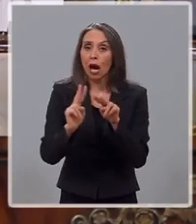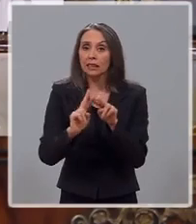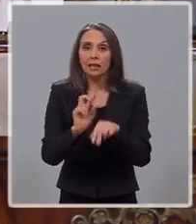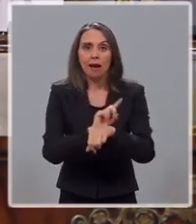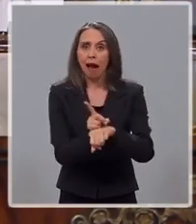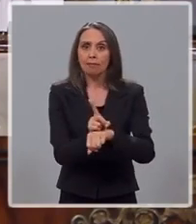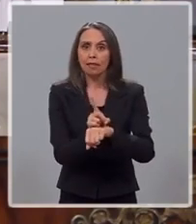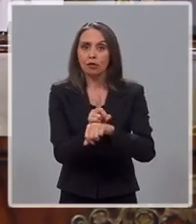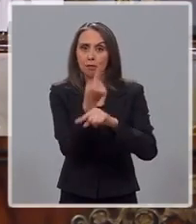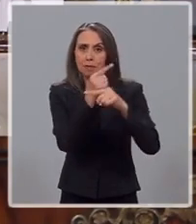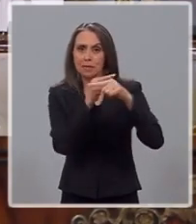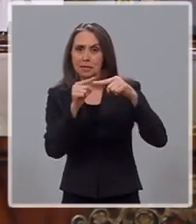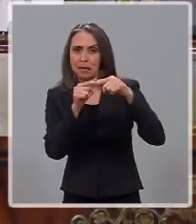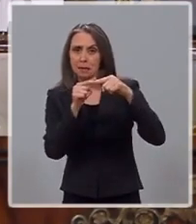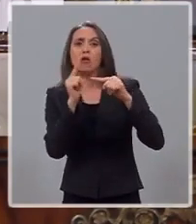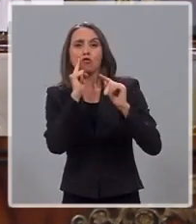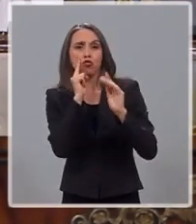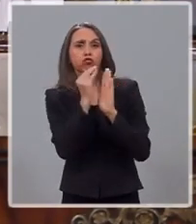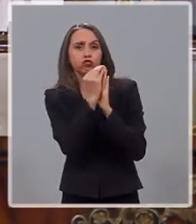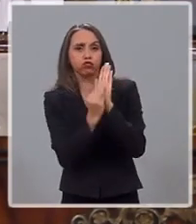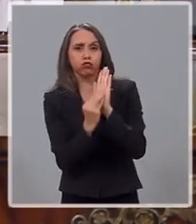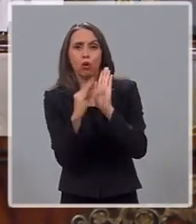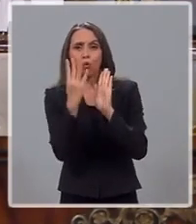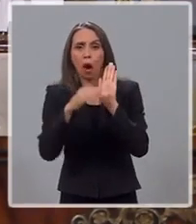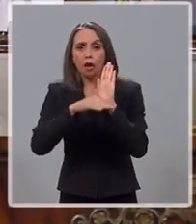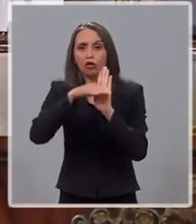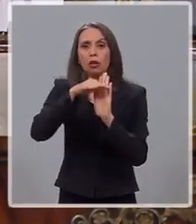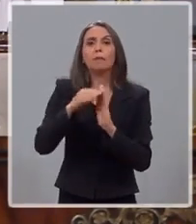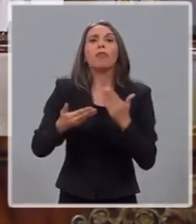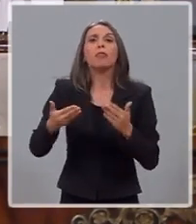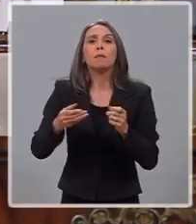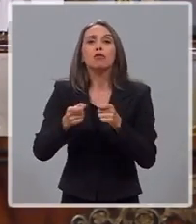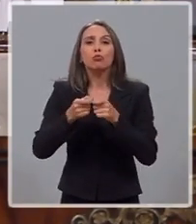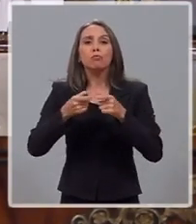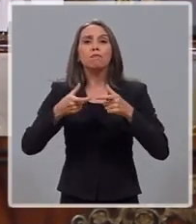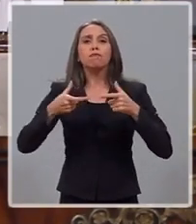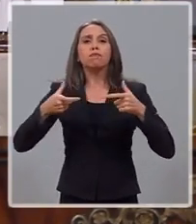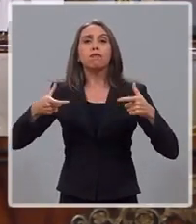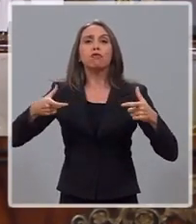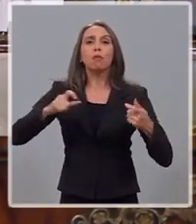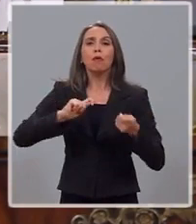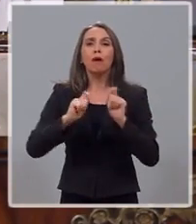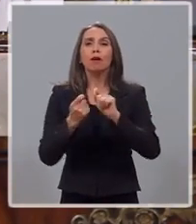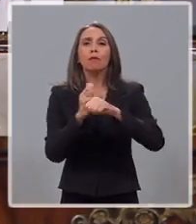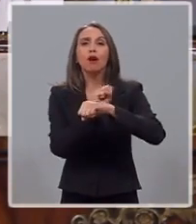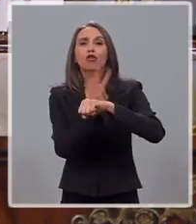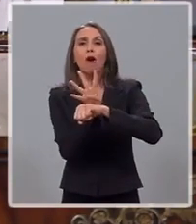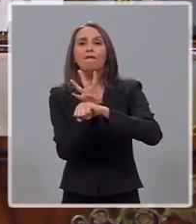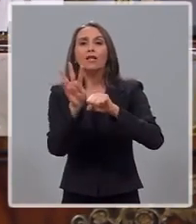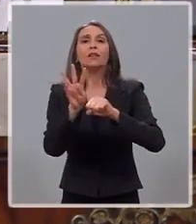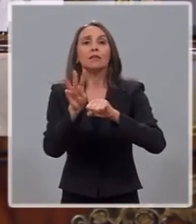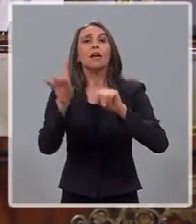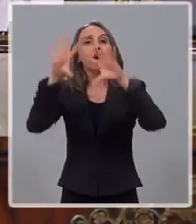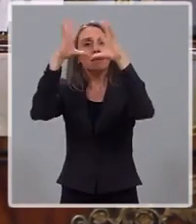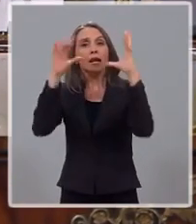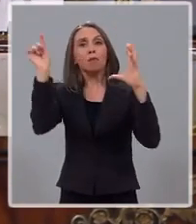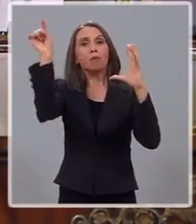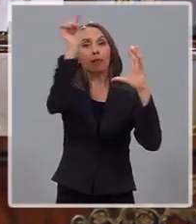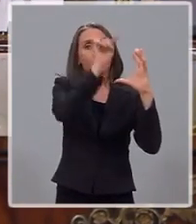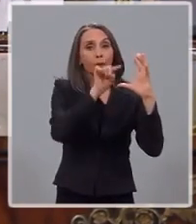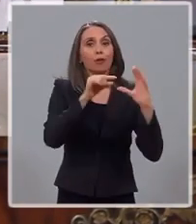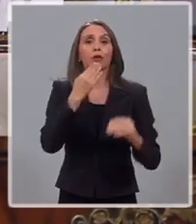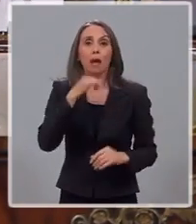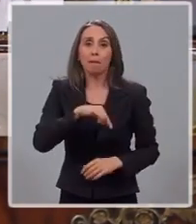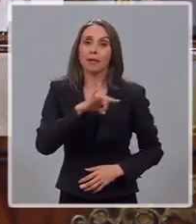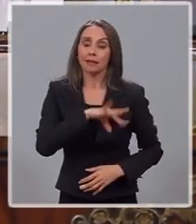de inmediato y considera cuatro etapas según el avance y la evolución del comité 19 en el mundo y en